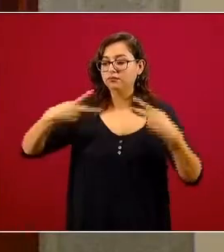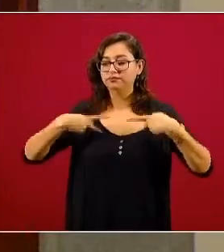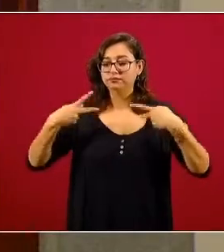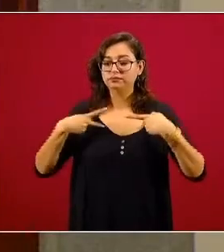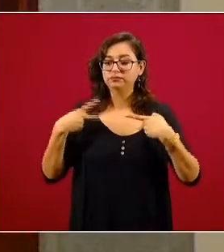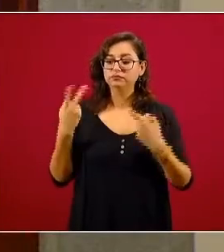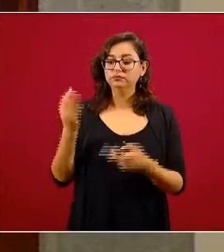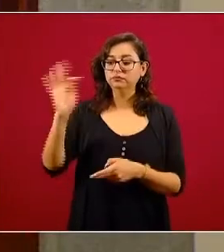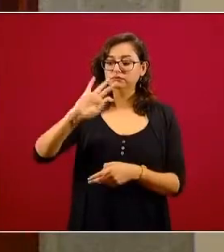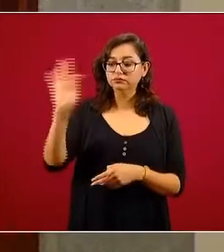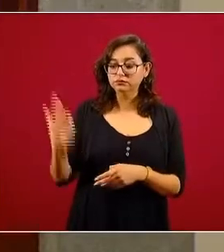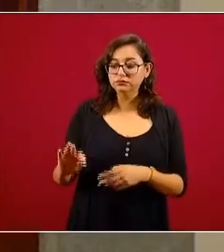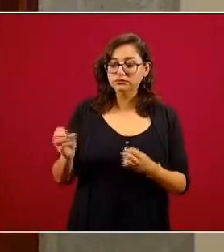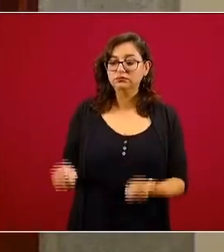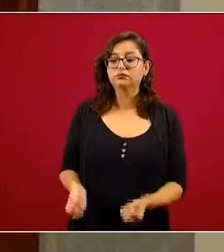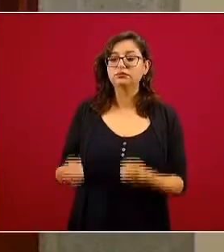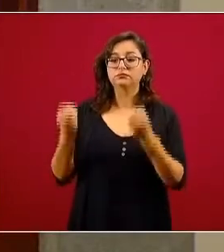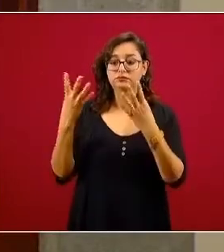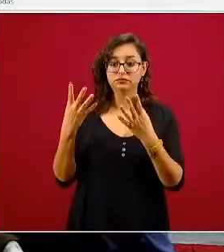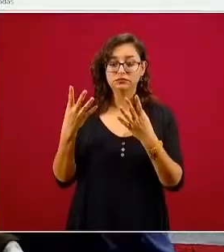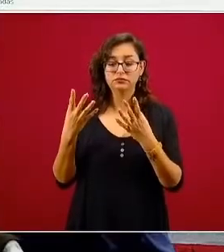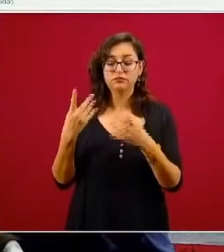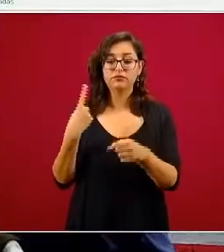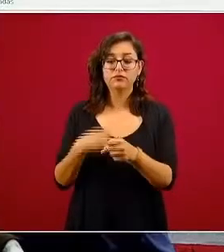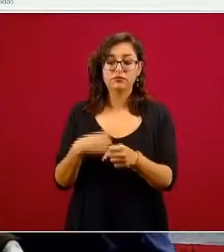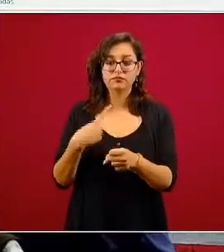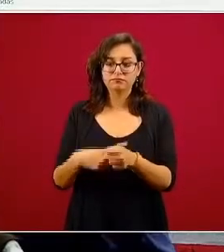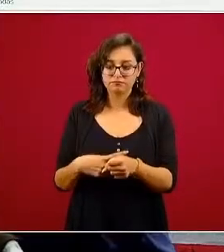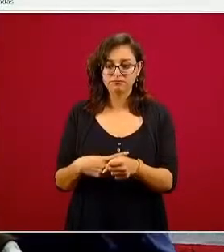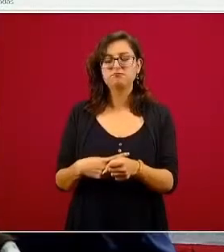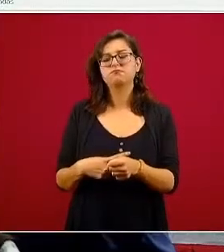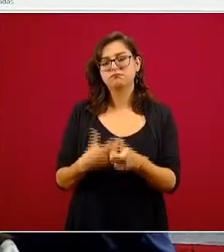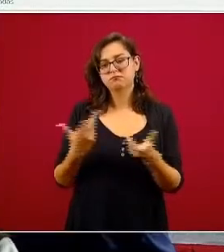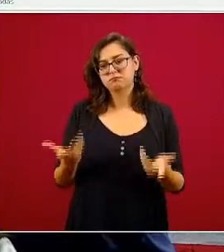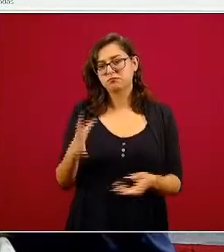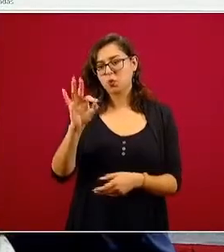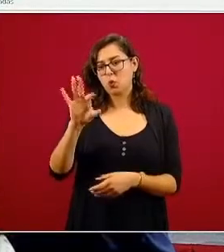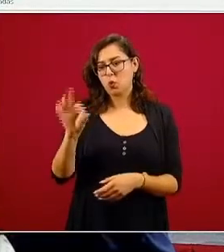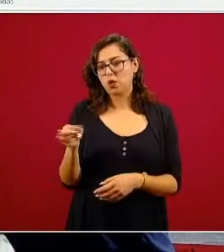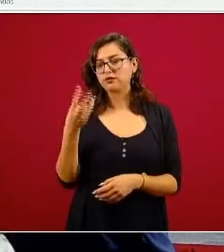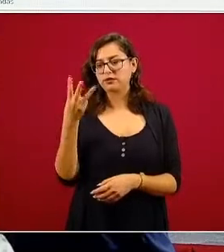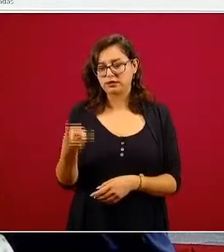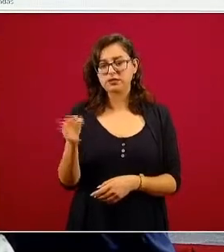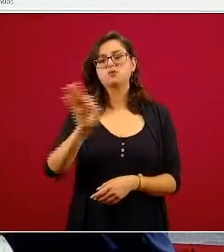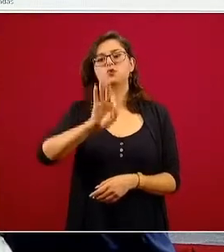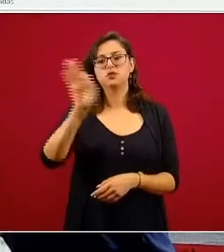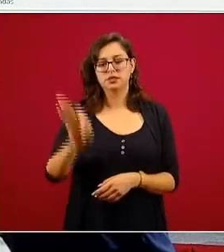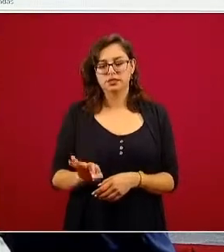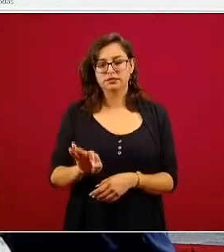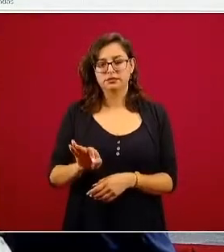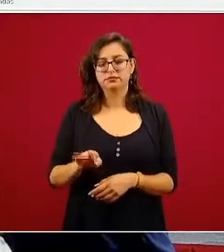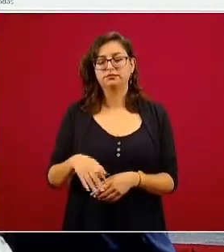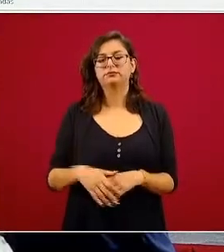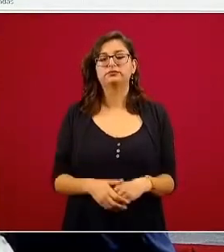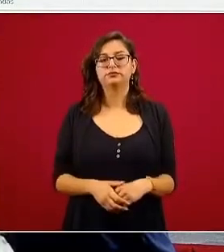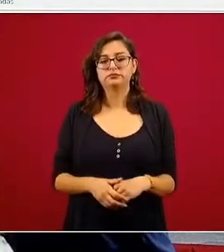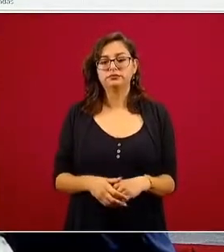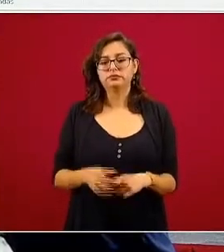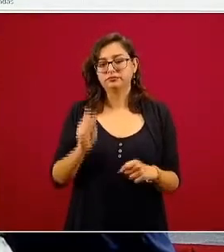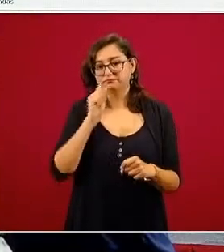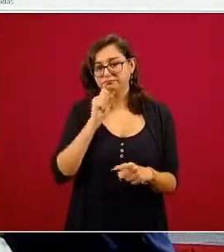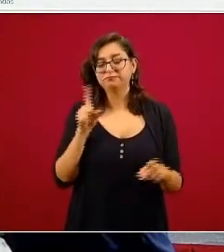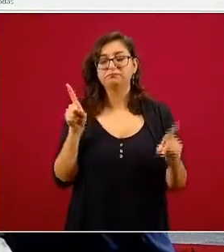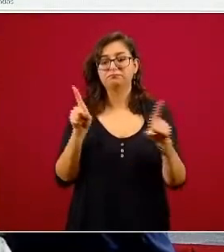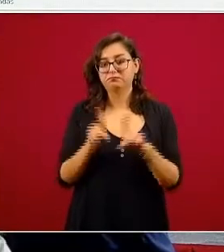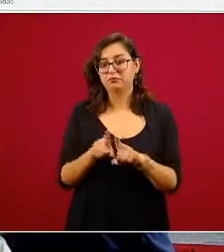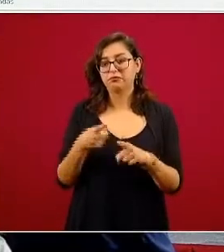con una tendencia clara descendente, siguiendo en esta semana con este 43%, que fue el porcentaje de positividad con el